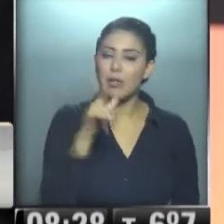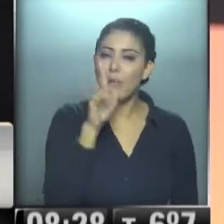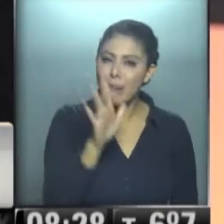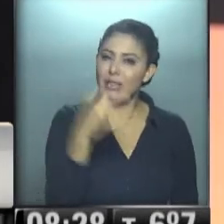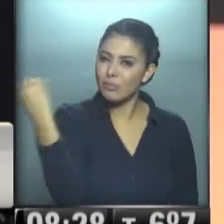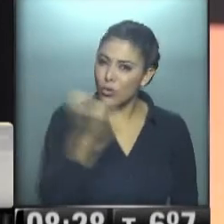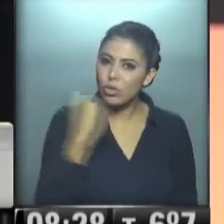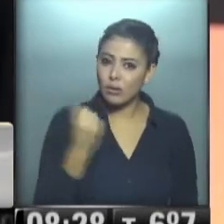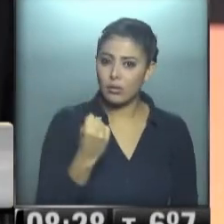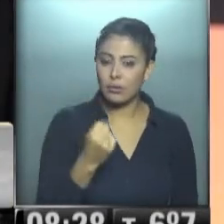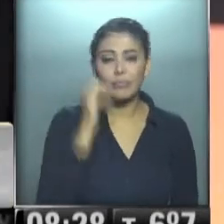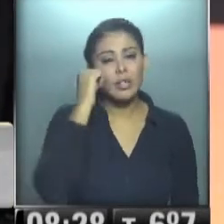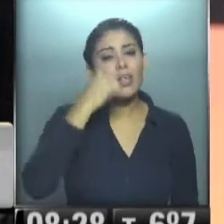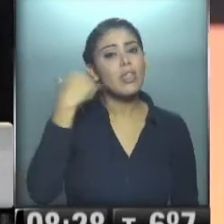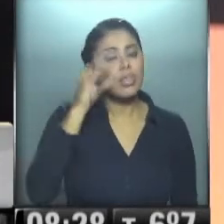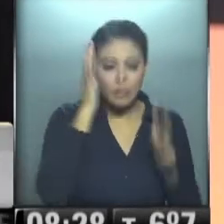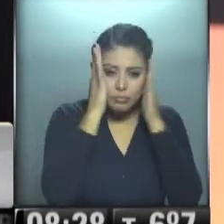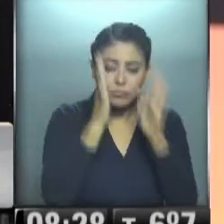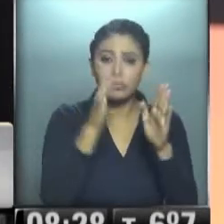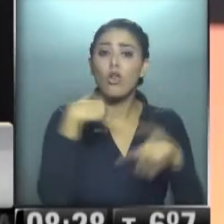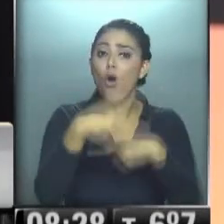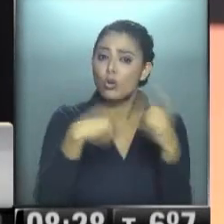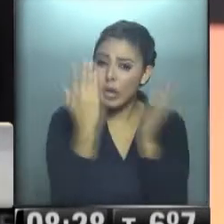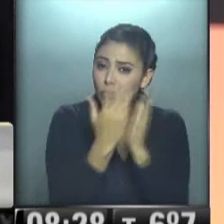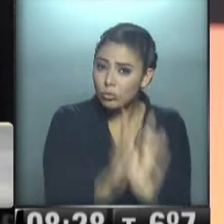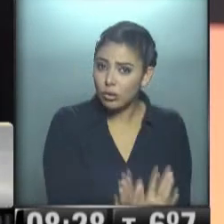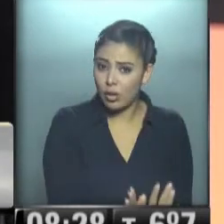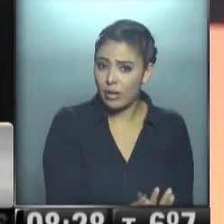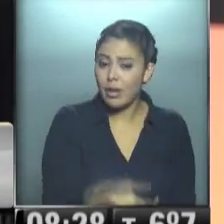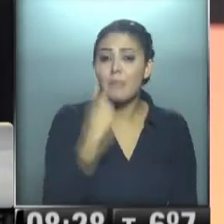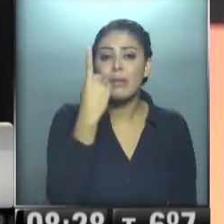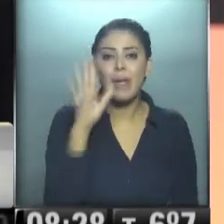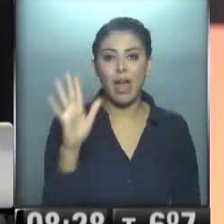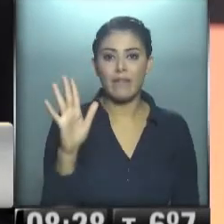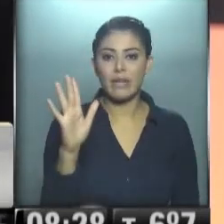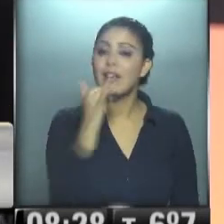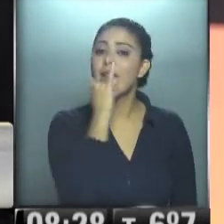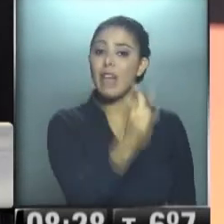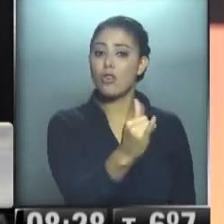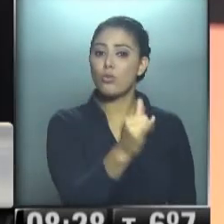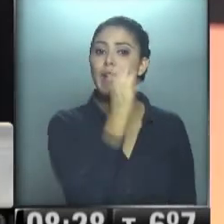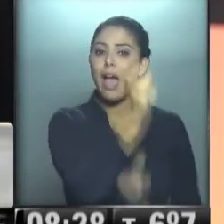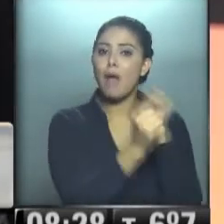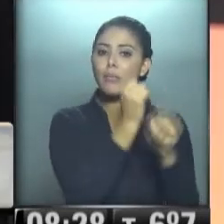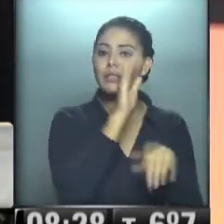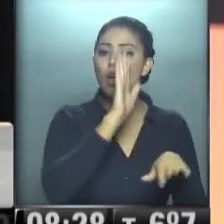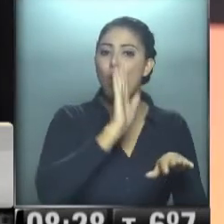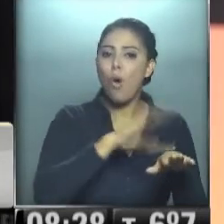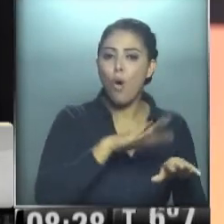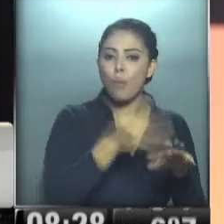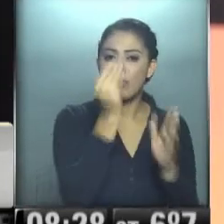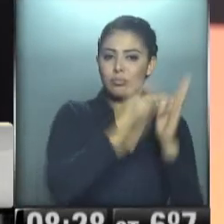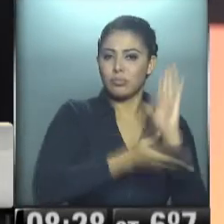parece que es el trato fundamental y el dato para hacer puente para seguir después con este tema es la primera vez que se denuncia a empresas por este tipo de maniobras